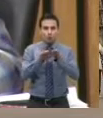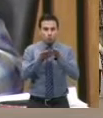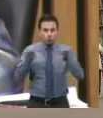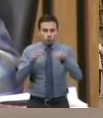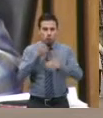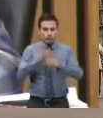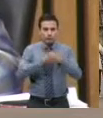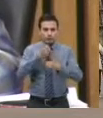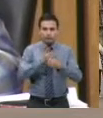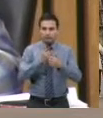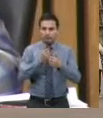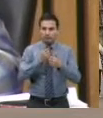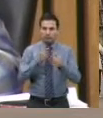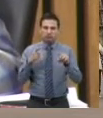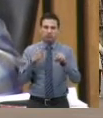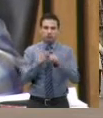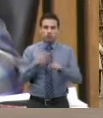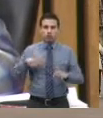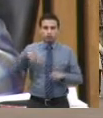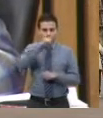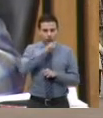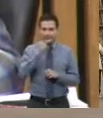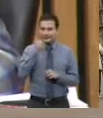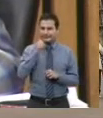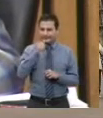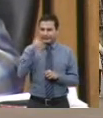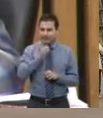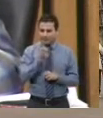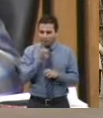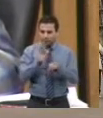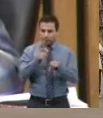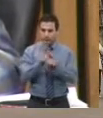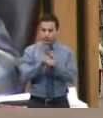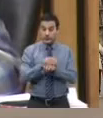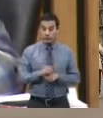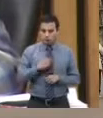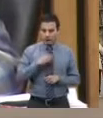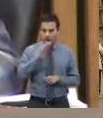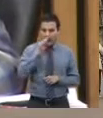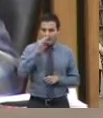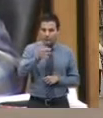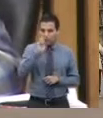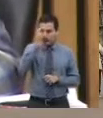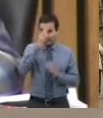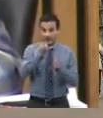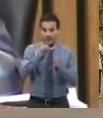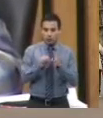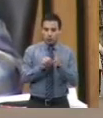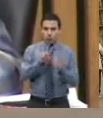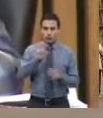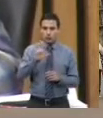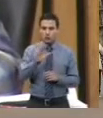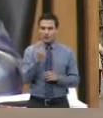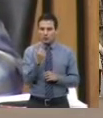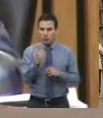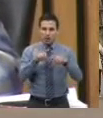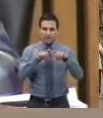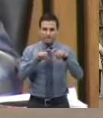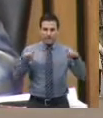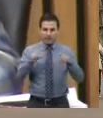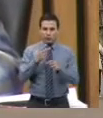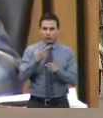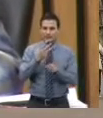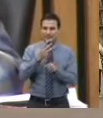hemos defendido todos en este honorable Consejo General. Quiero recordarles que el artículo 251 en sus párrafos